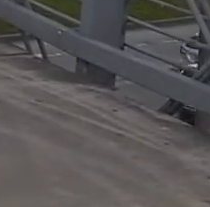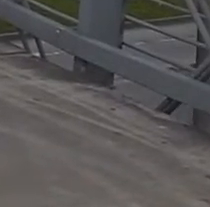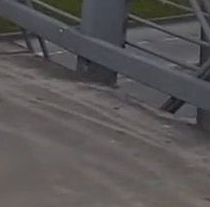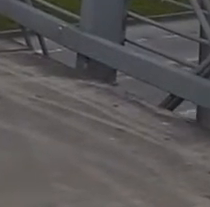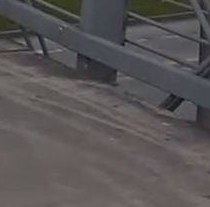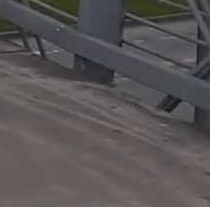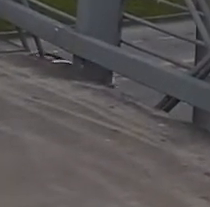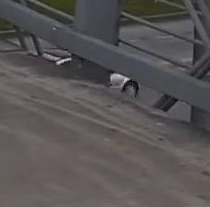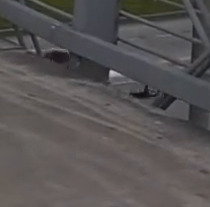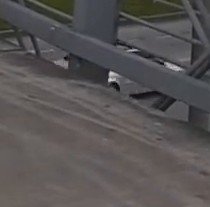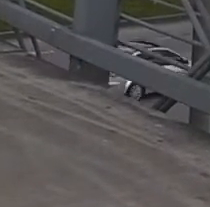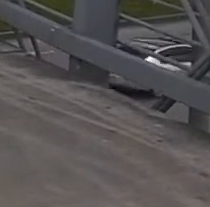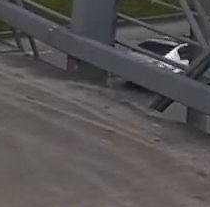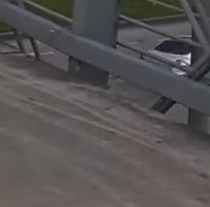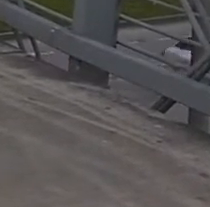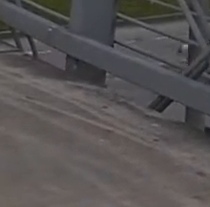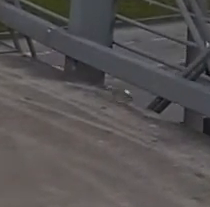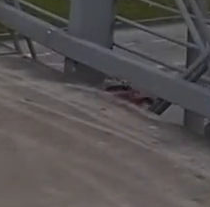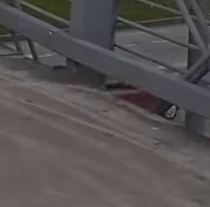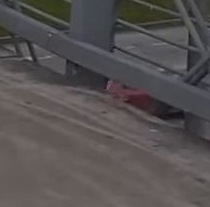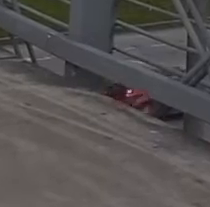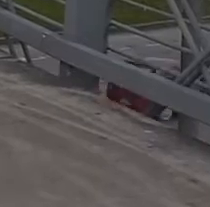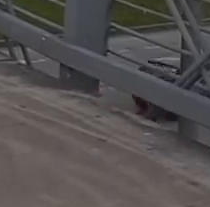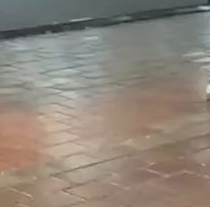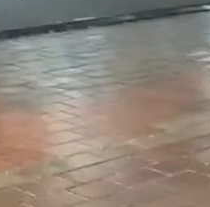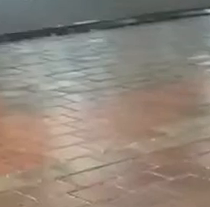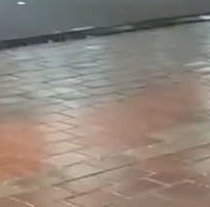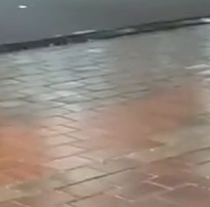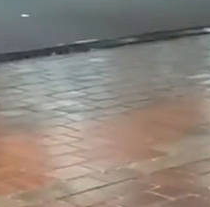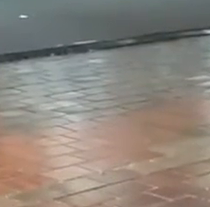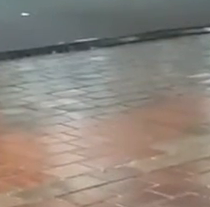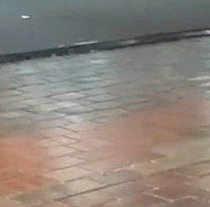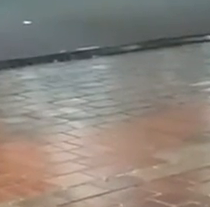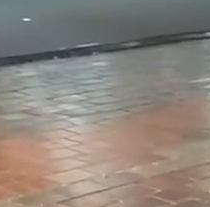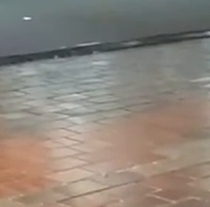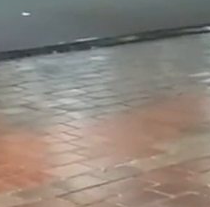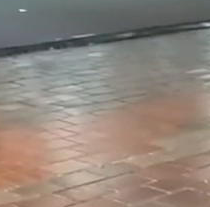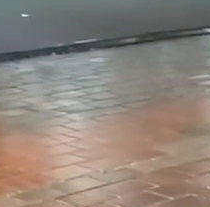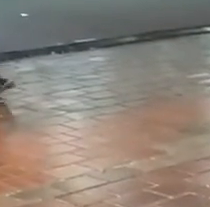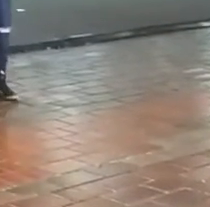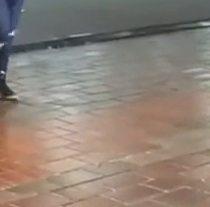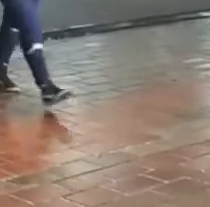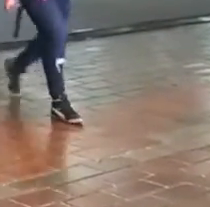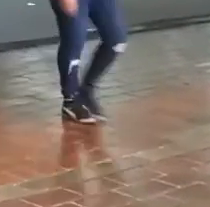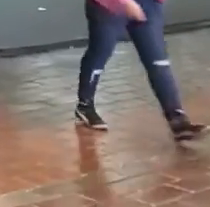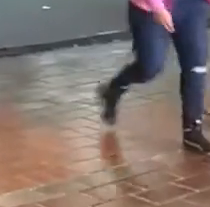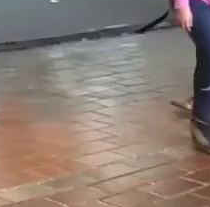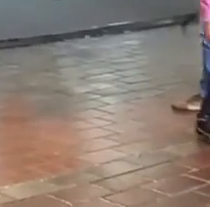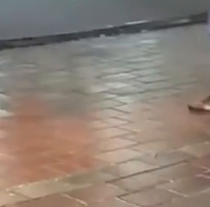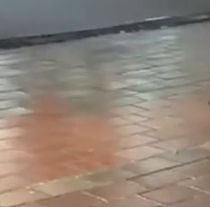incluyen la limitación a no más de tres periodos para elegirse en una corporación pública que los delitos contra la administración pública sean imprescriptibles